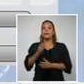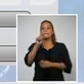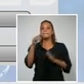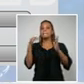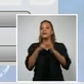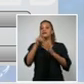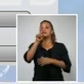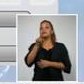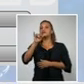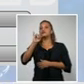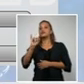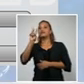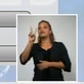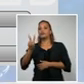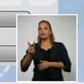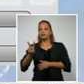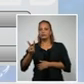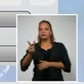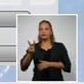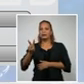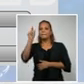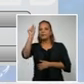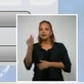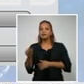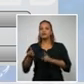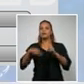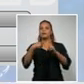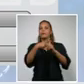1.162 personas con COVID-19.